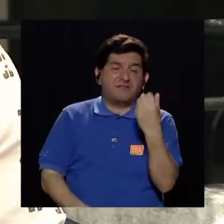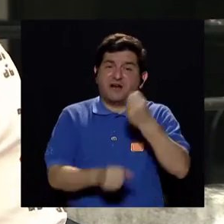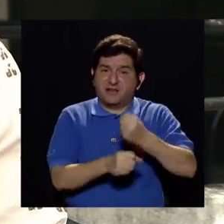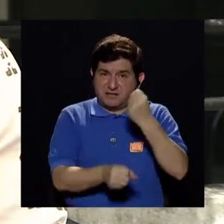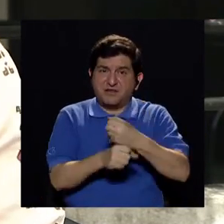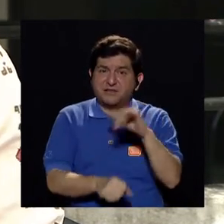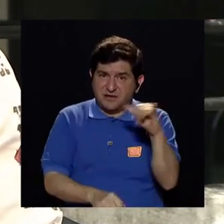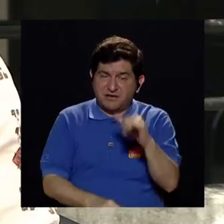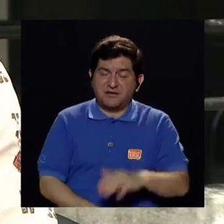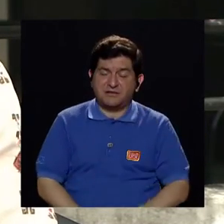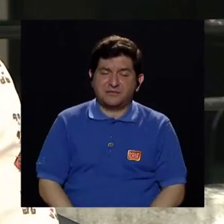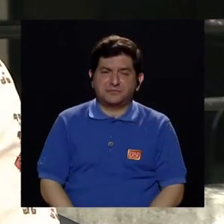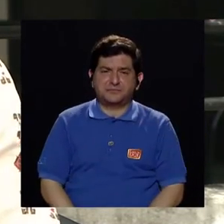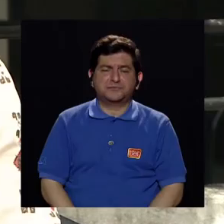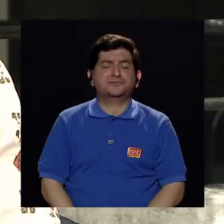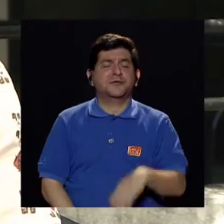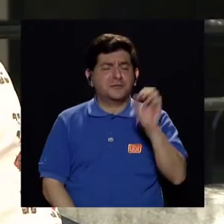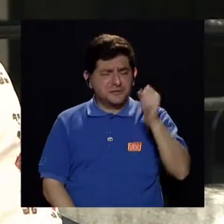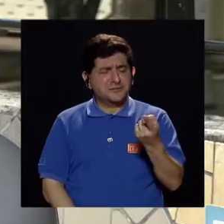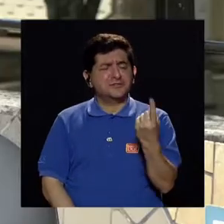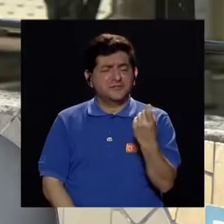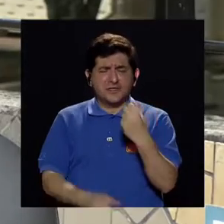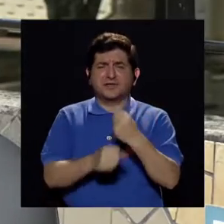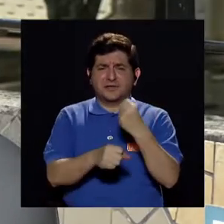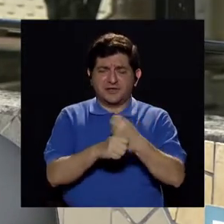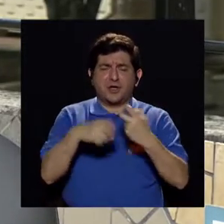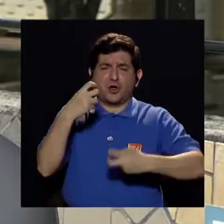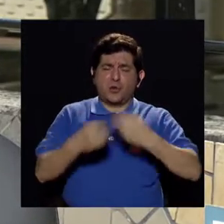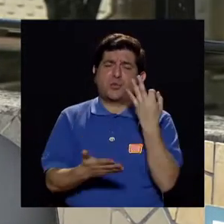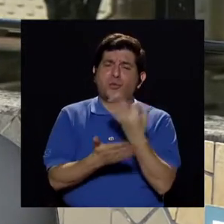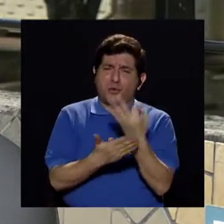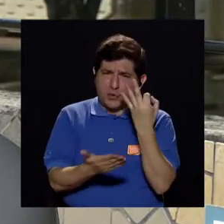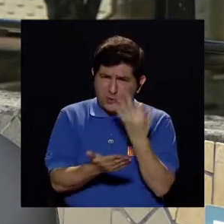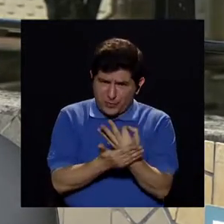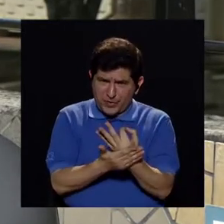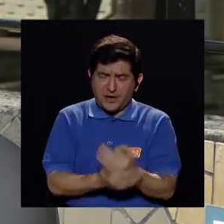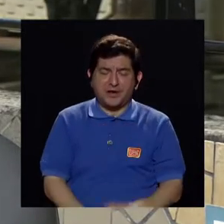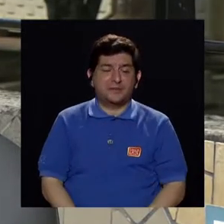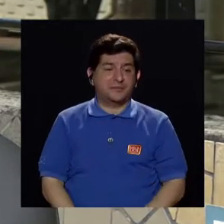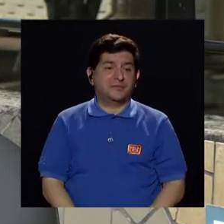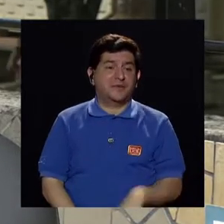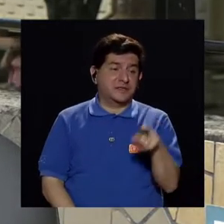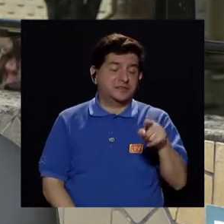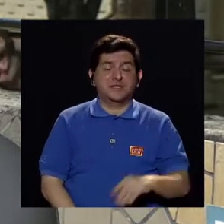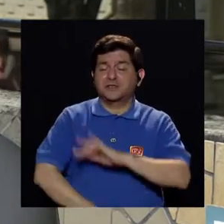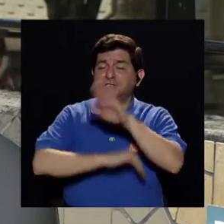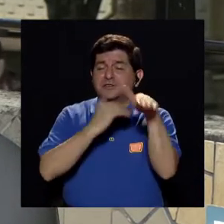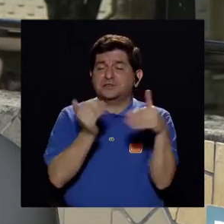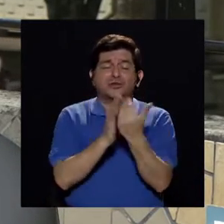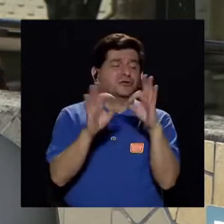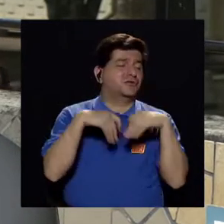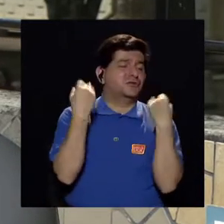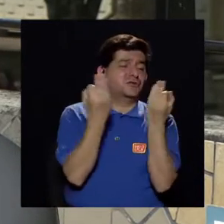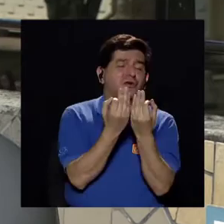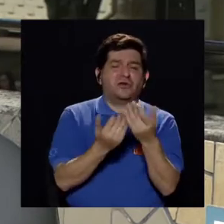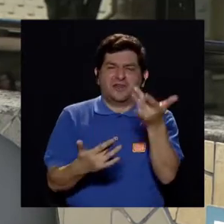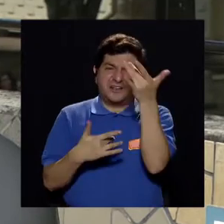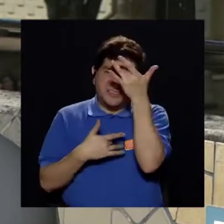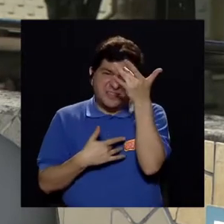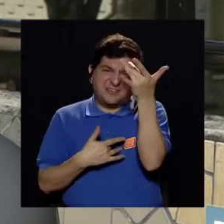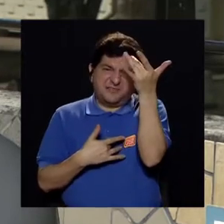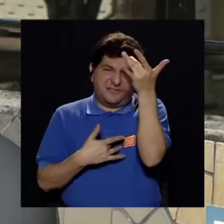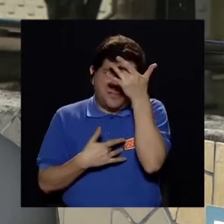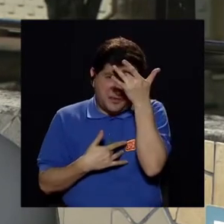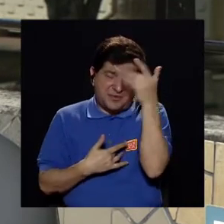hay, Paola, ¿verdad? Muchísimo desempleo, los problemas financieros es un tema de todas las casas. Las enfermedades